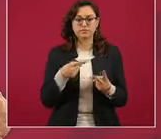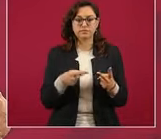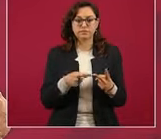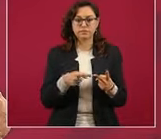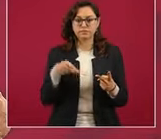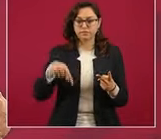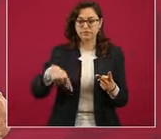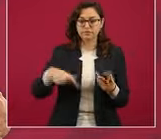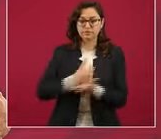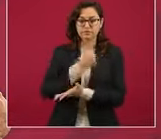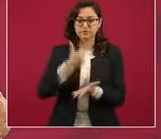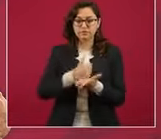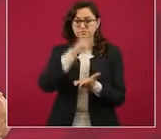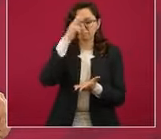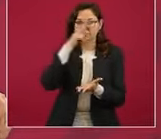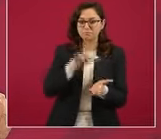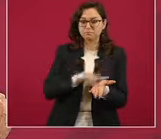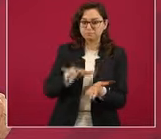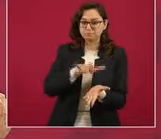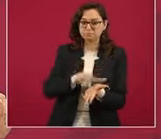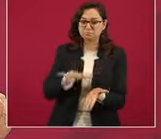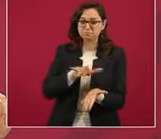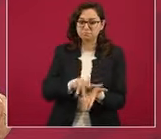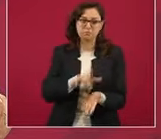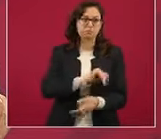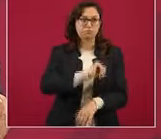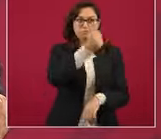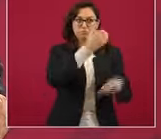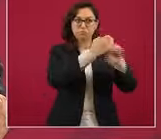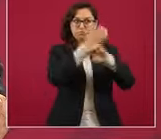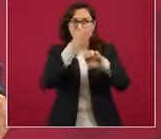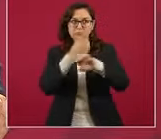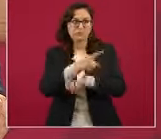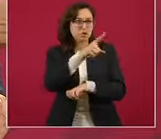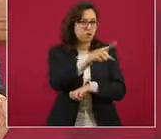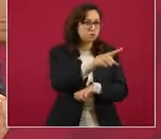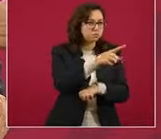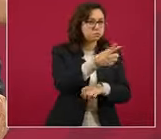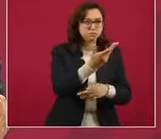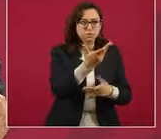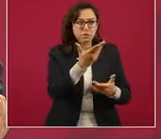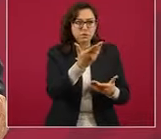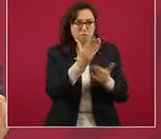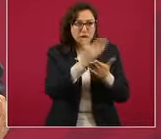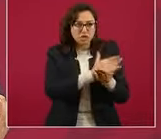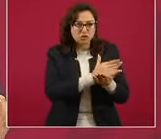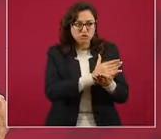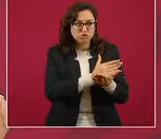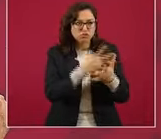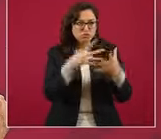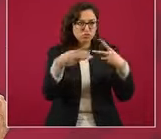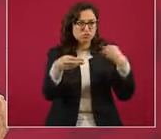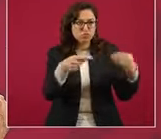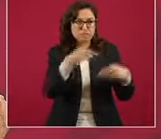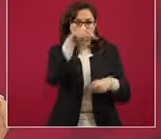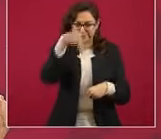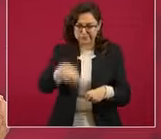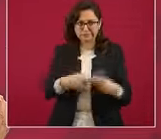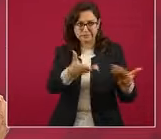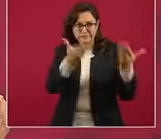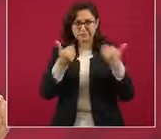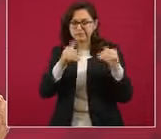apoyo, cómo se ha hecho para llevar apoyo a Chihuahua, para llevar apoyo